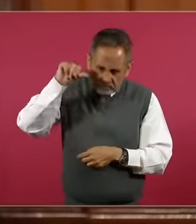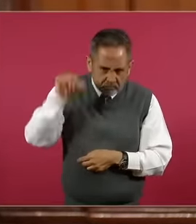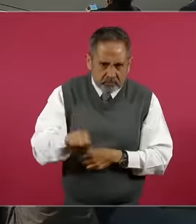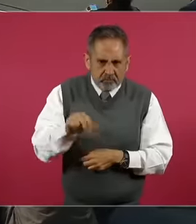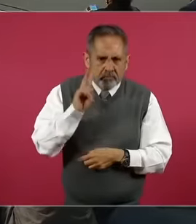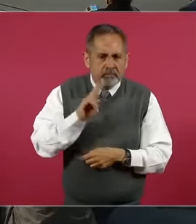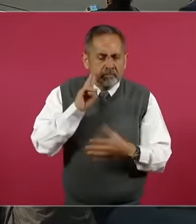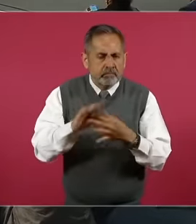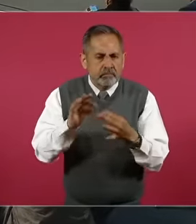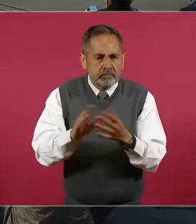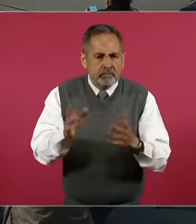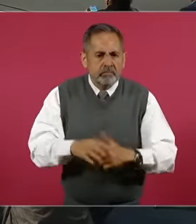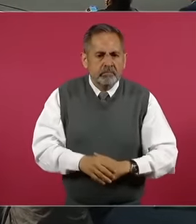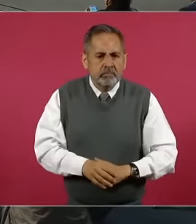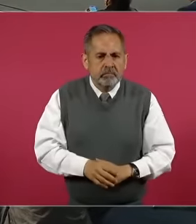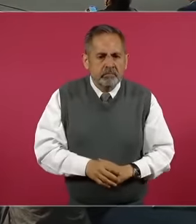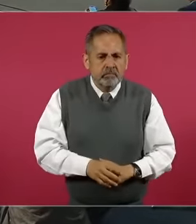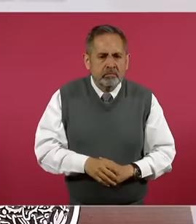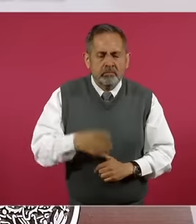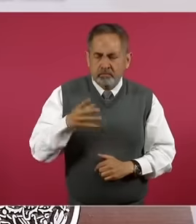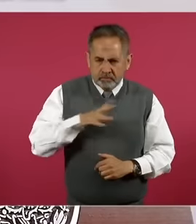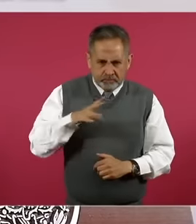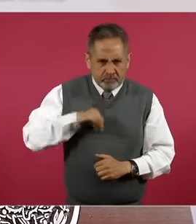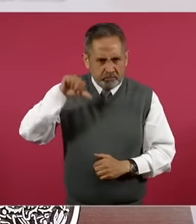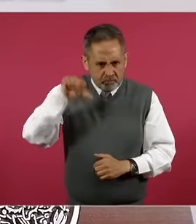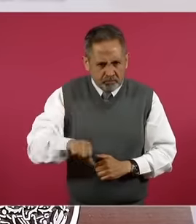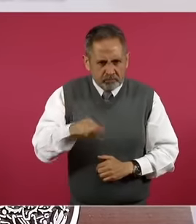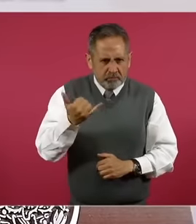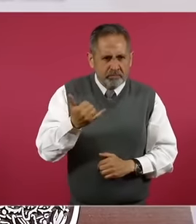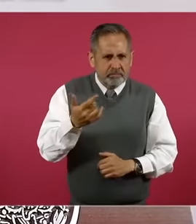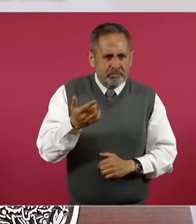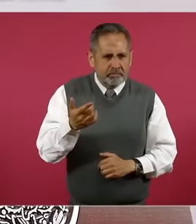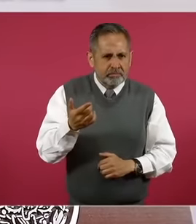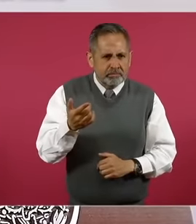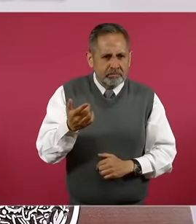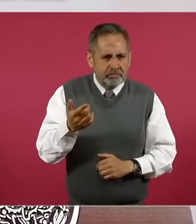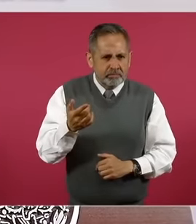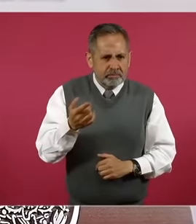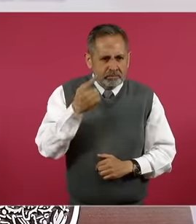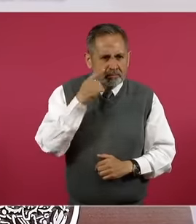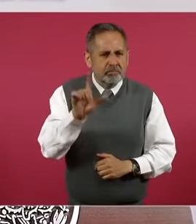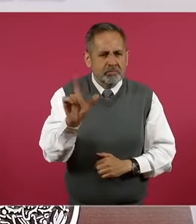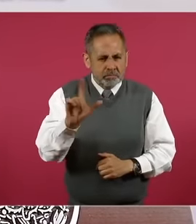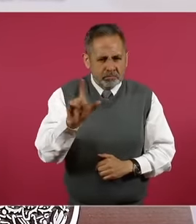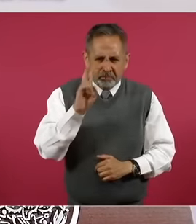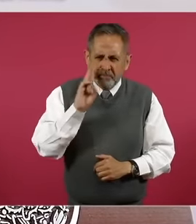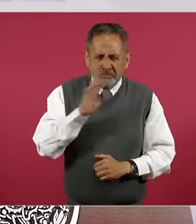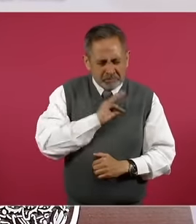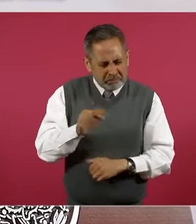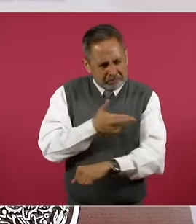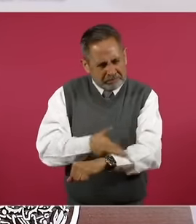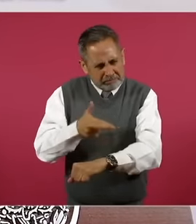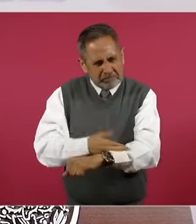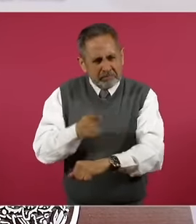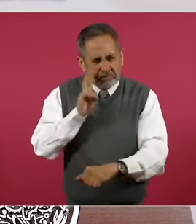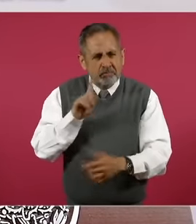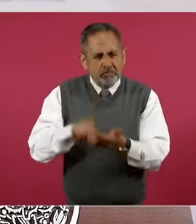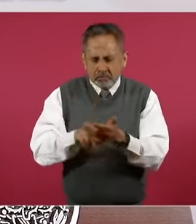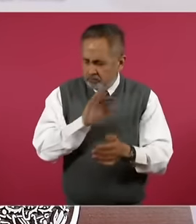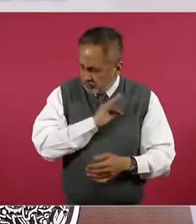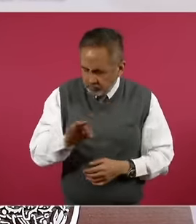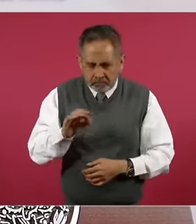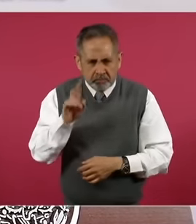y tenemos hoy y tenemos hasta el lunes. A ver si se